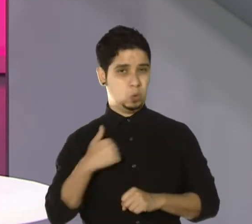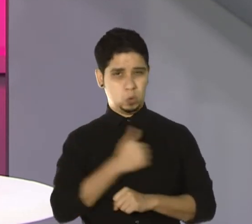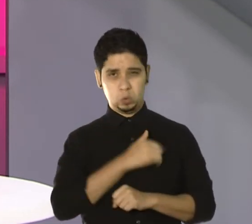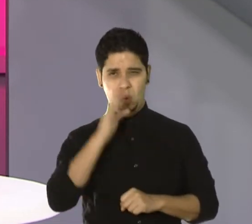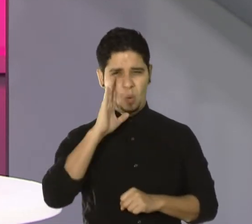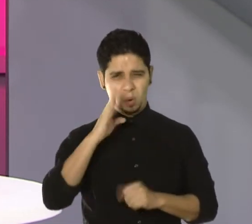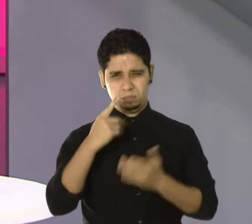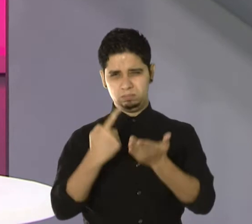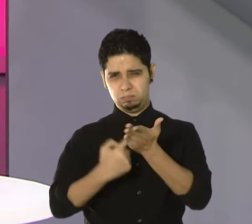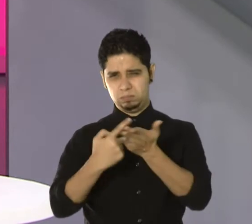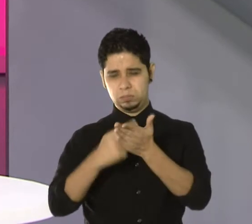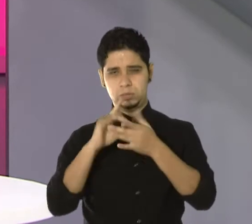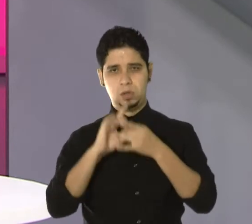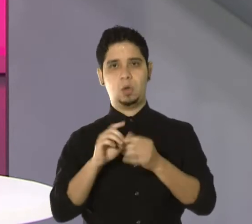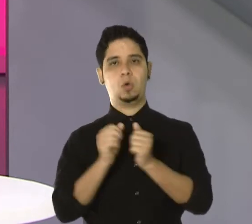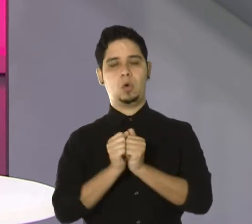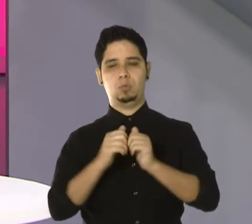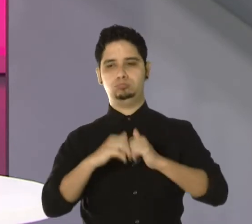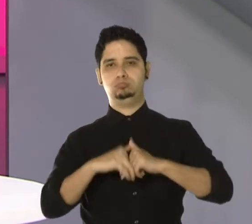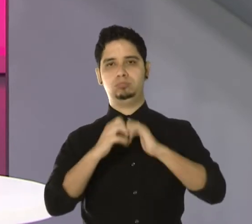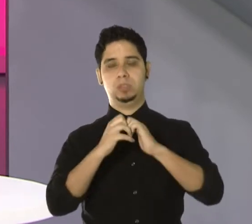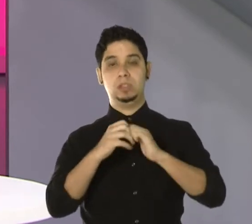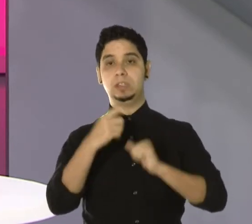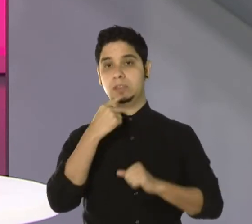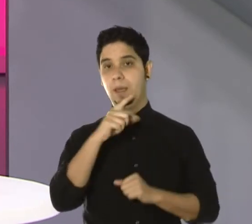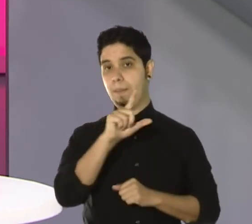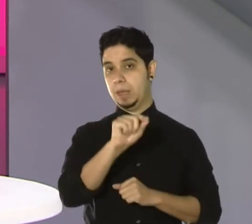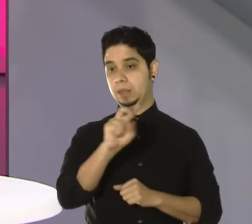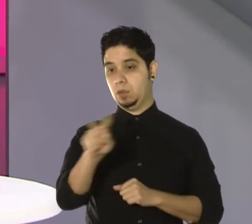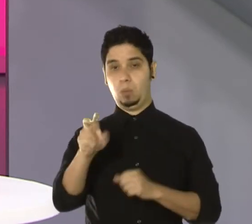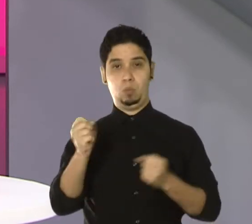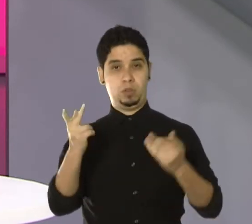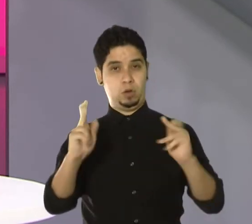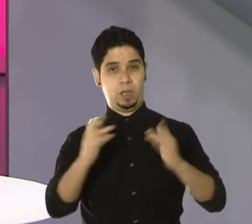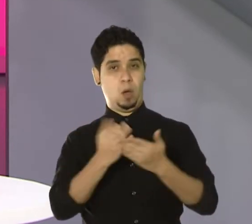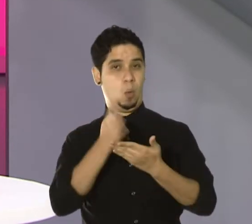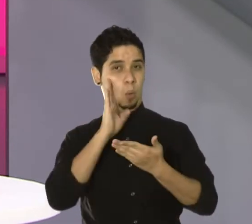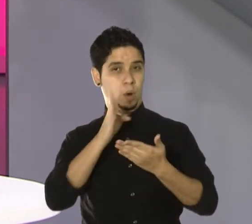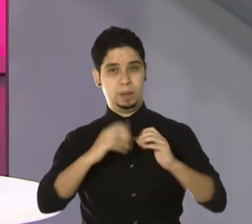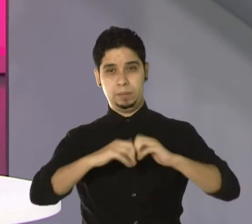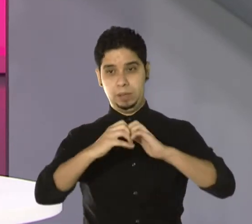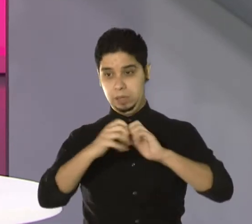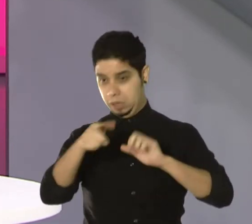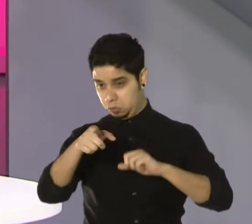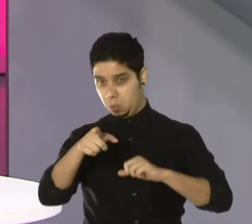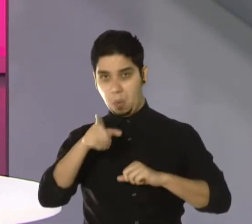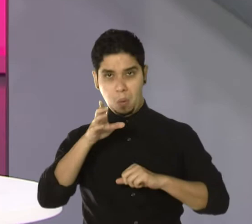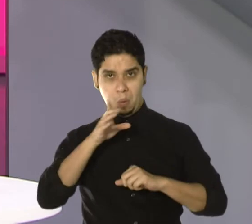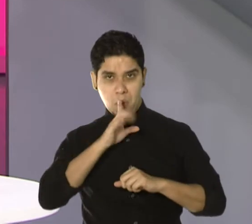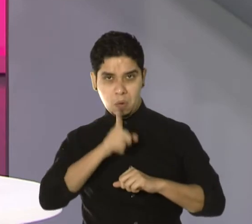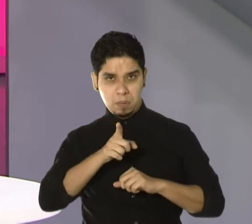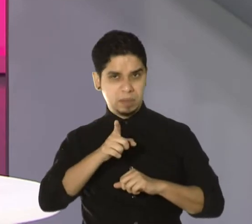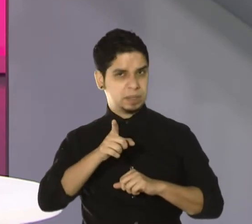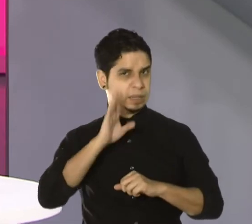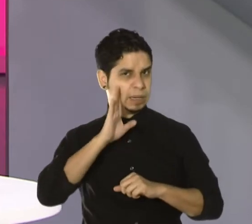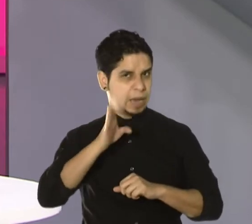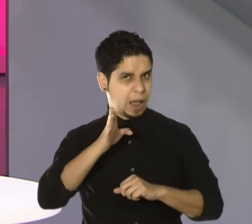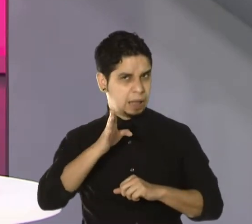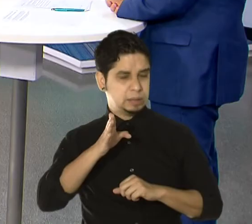Han dicho que el 2022 será el año de la reconstrucción. ¿Se podrá eso convertir en una realidad? La contestación en